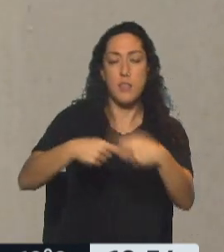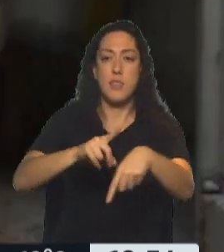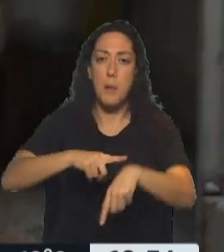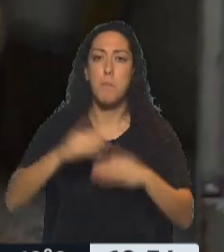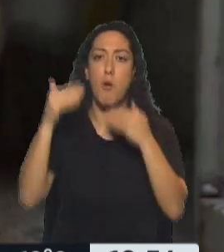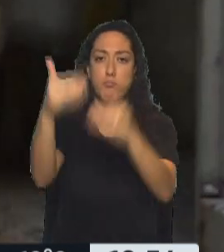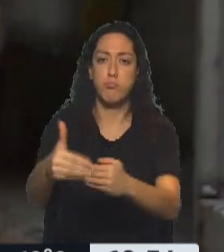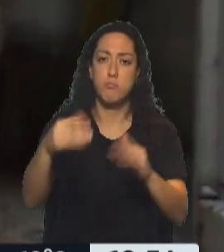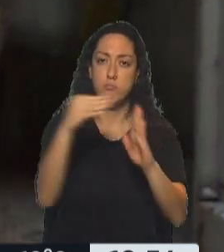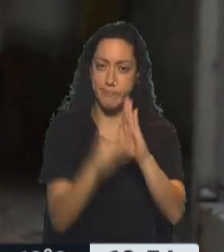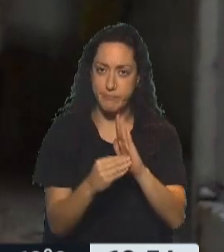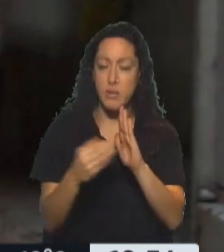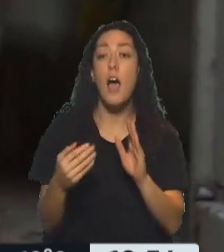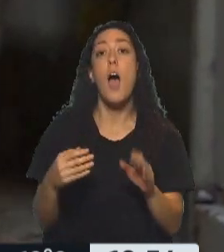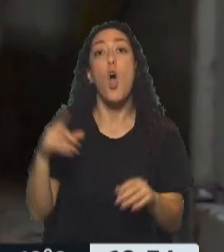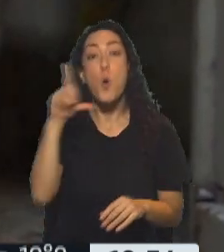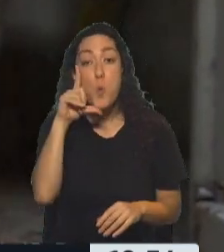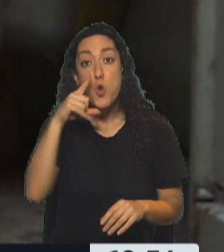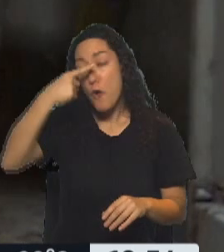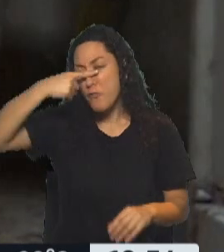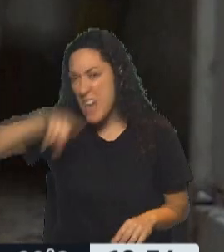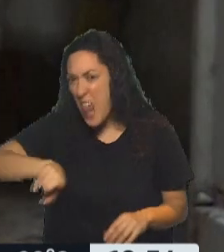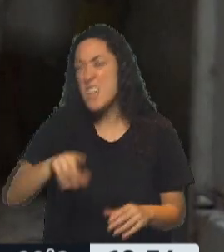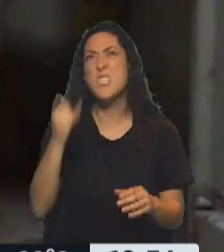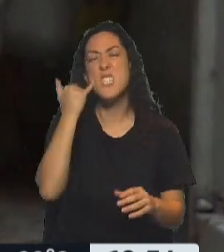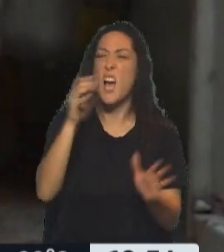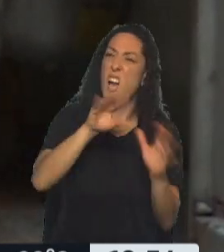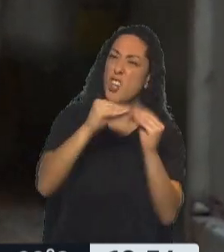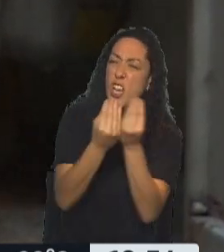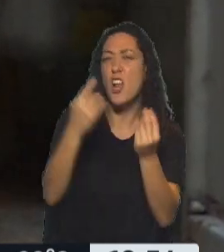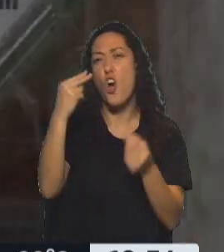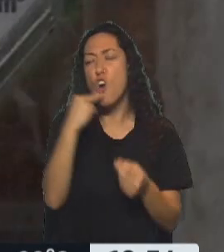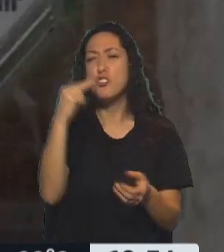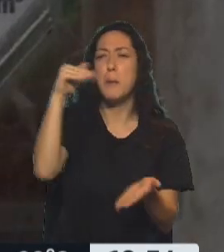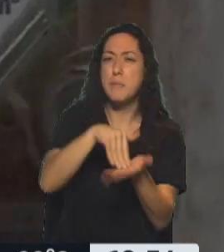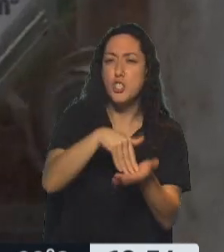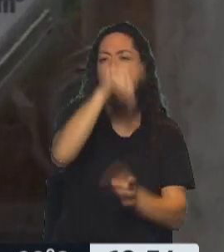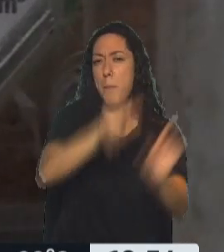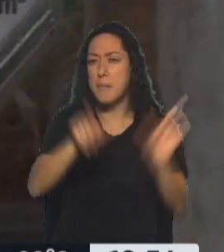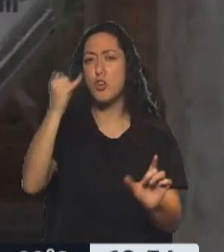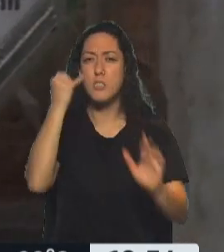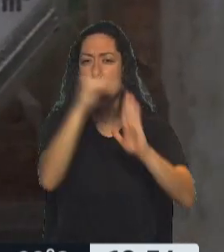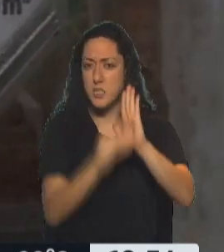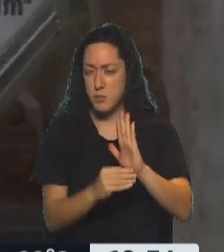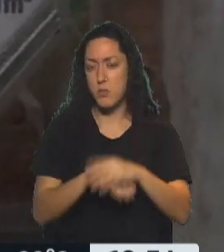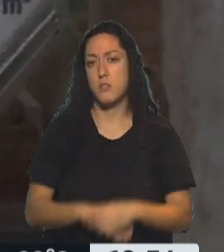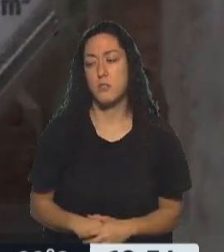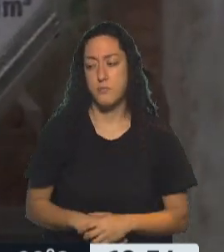formulario. Se estima que para fin de julio se alcanzarán cerca de 11 millones de usuarios inscriptos.